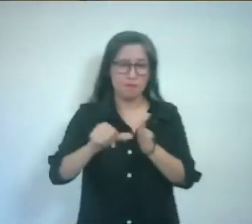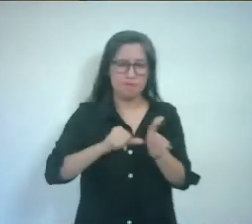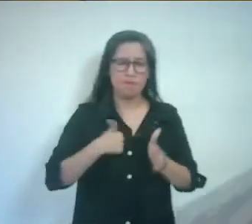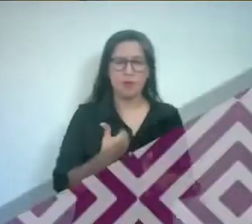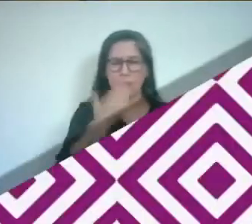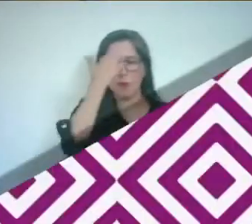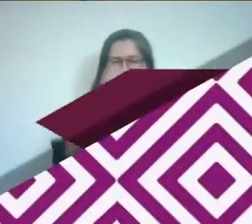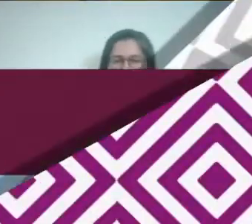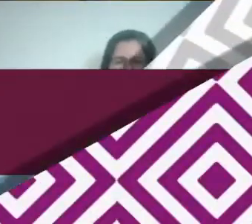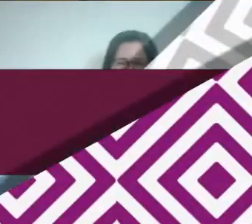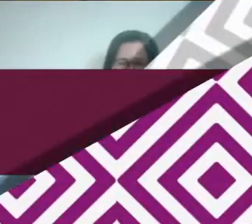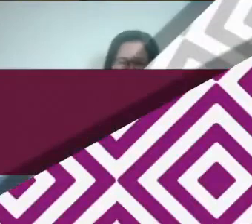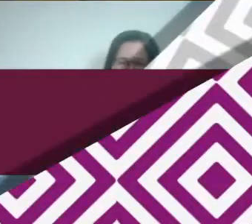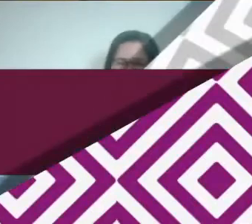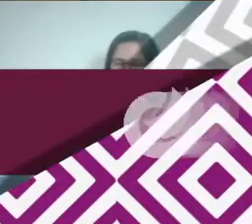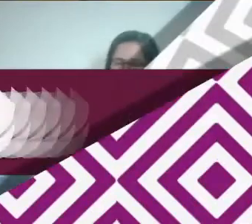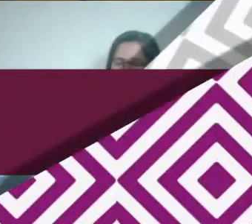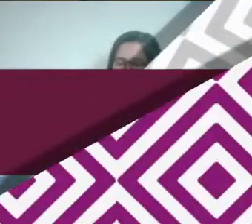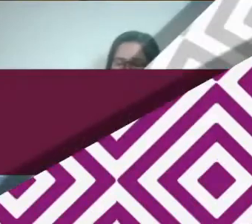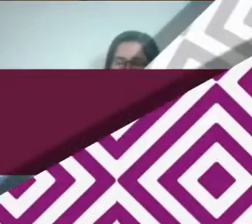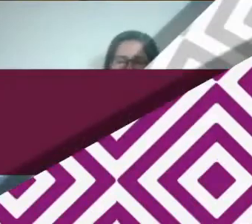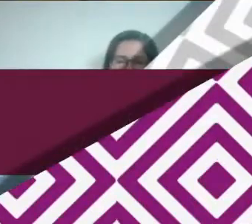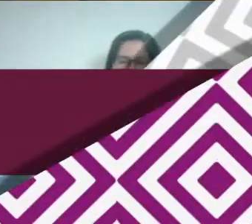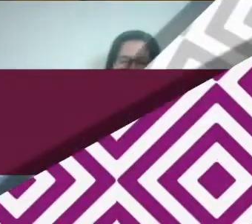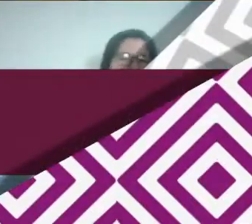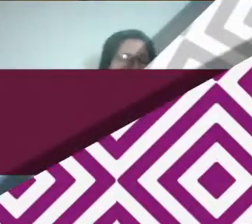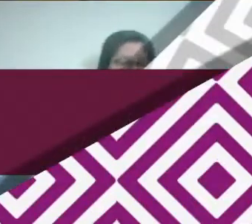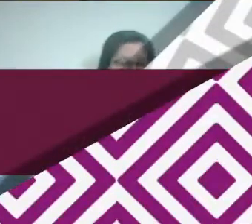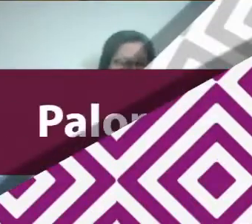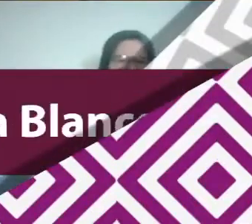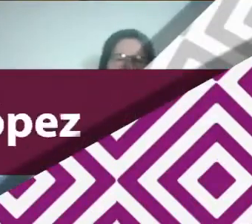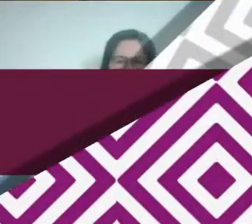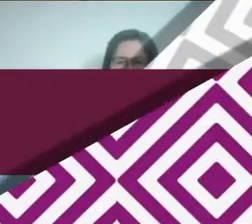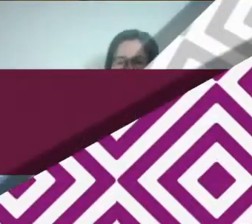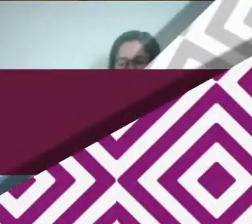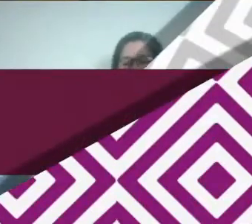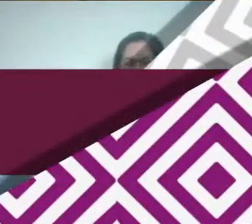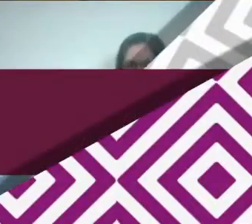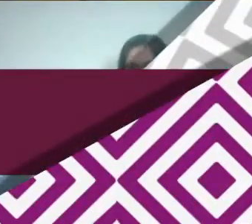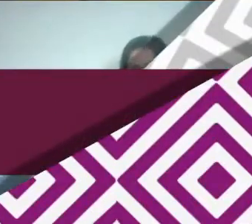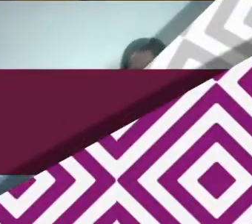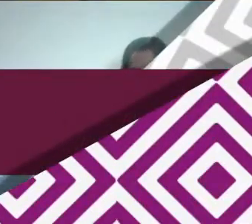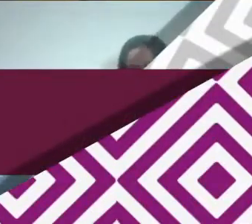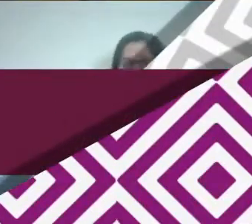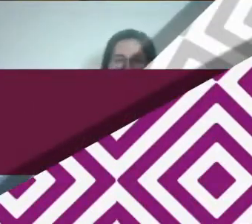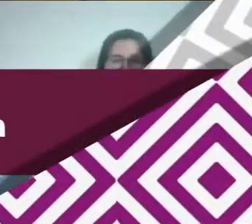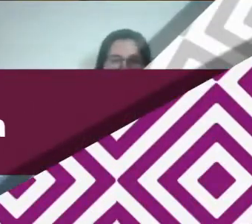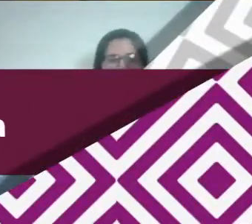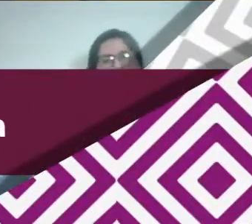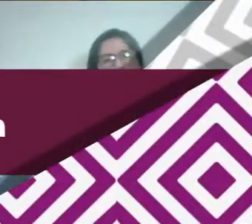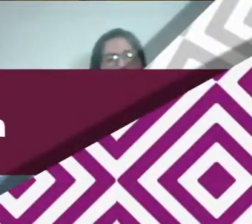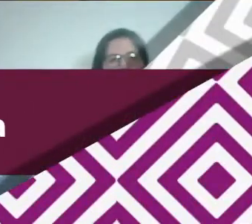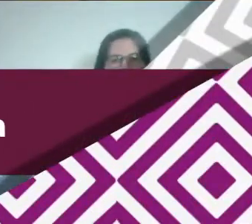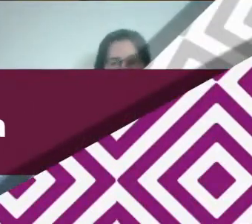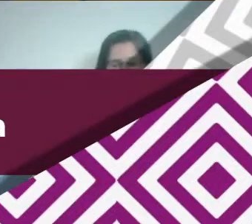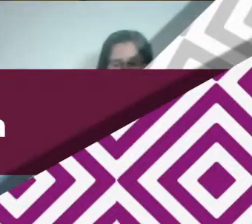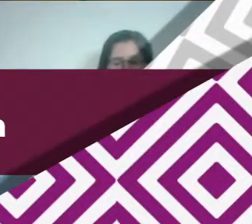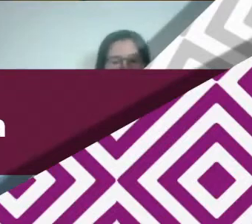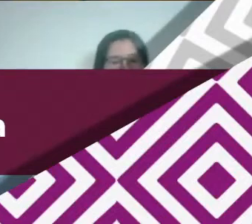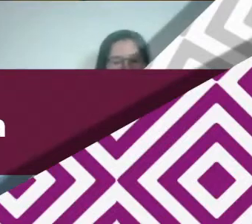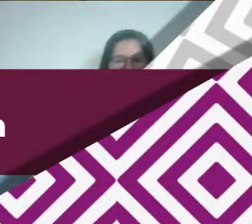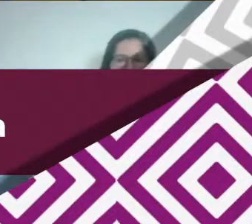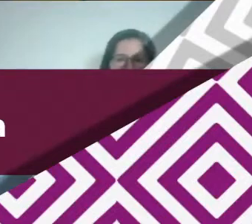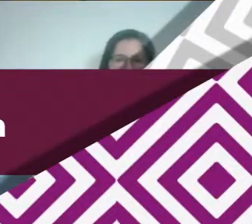conocido diversos casos de violencia política contra las mujeres en razón de género y derivado de otras acciones interinstitucionales